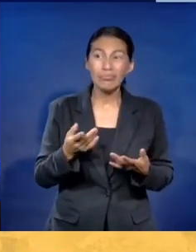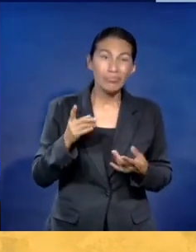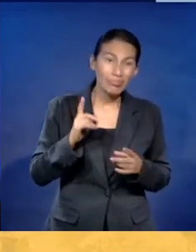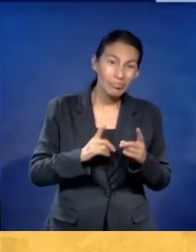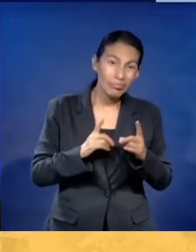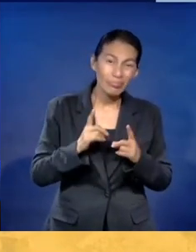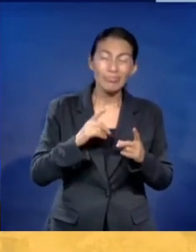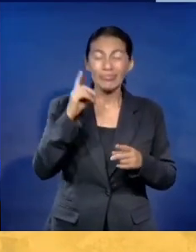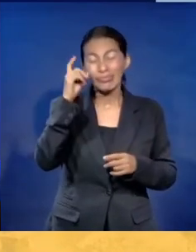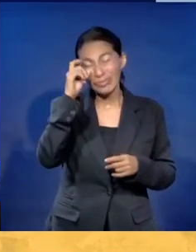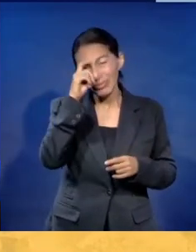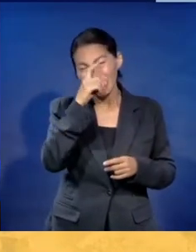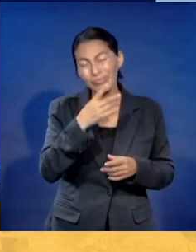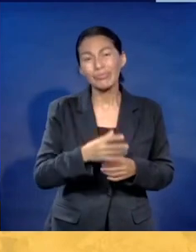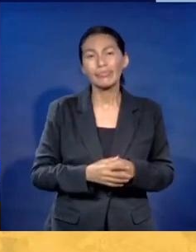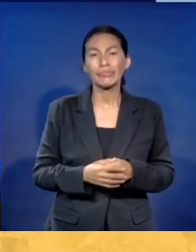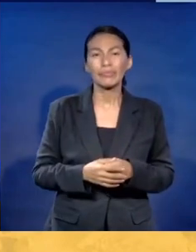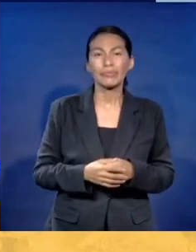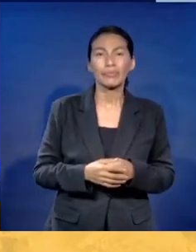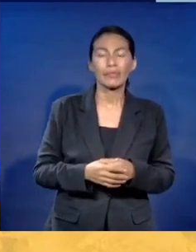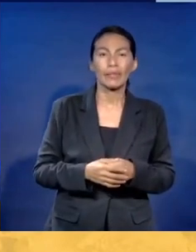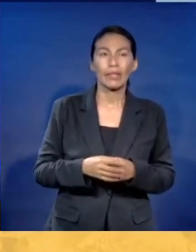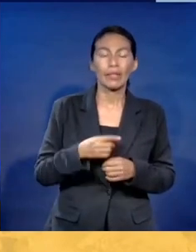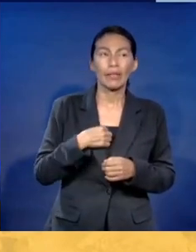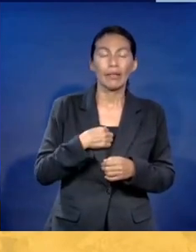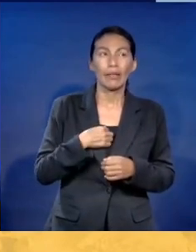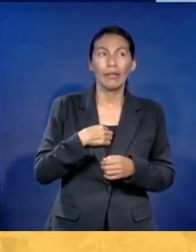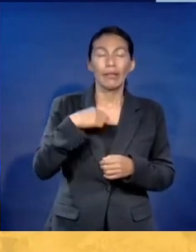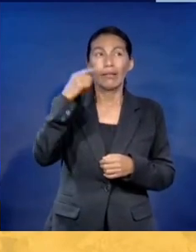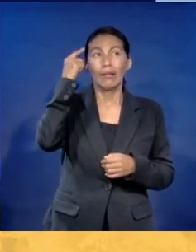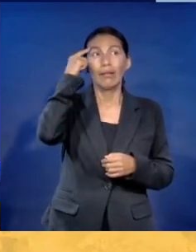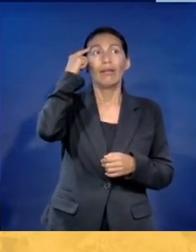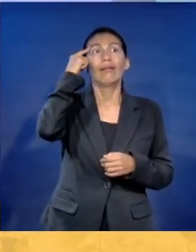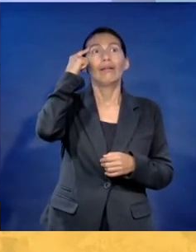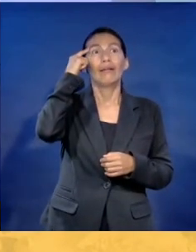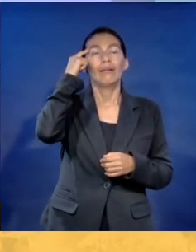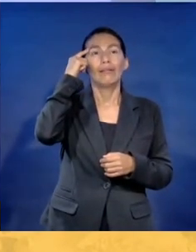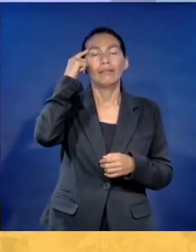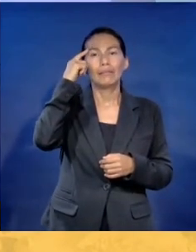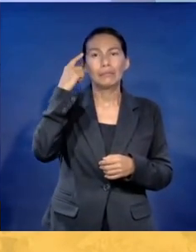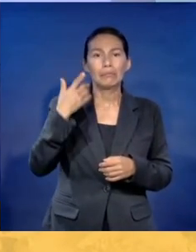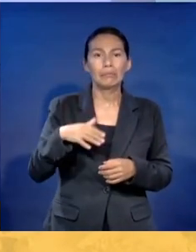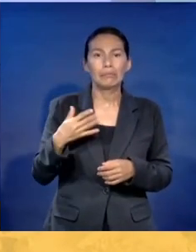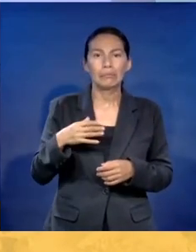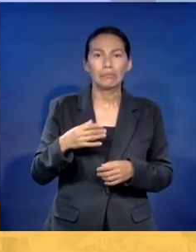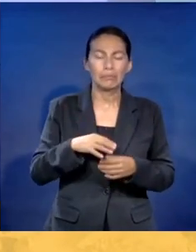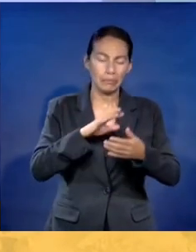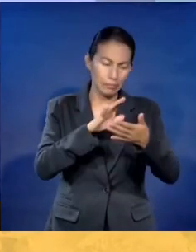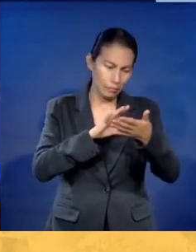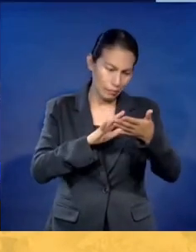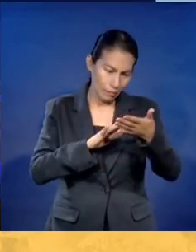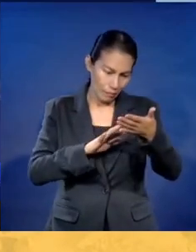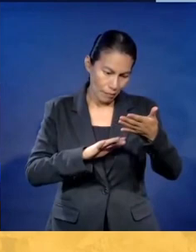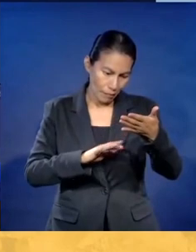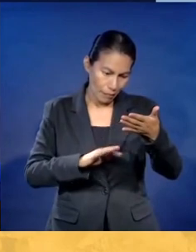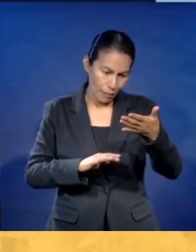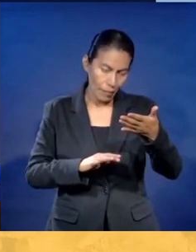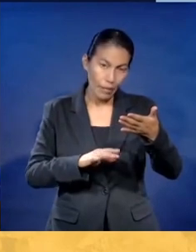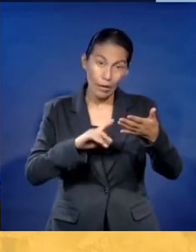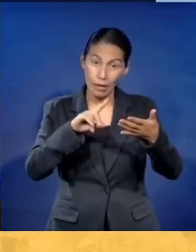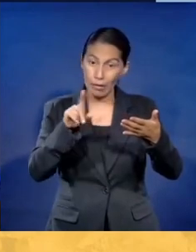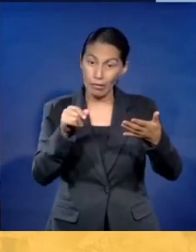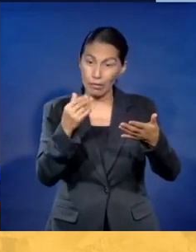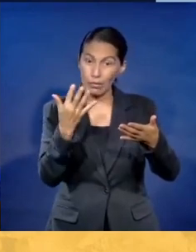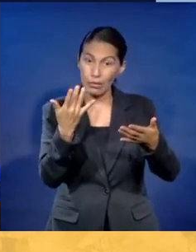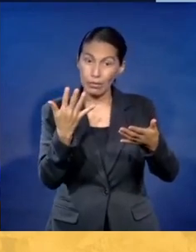problemas existenciales ya cuando estaba ahí dije hasta los 25 años y luego seguí leyendo dice y después de los cincuenta luego